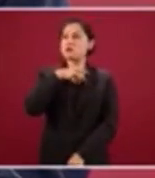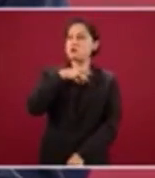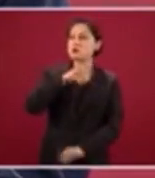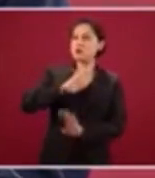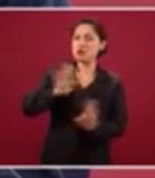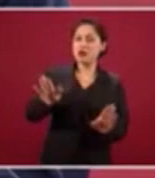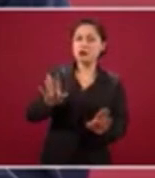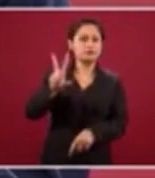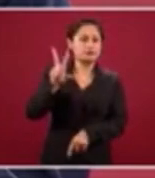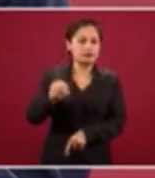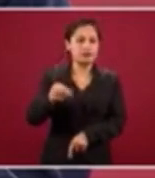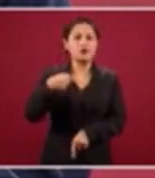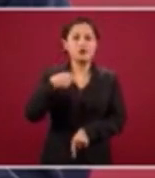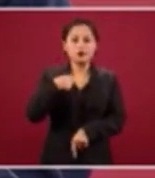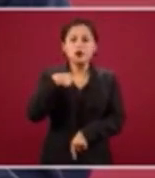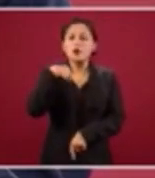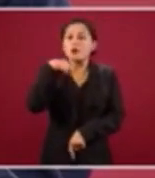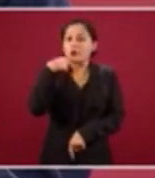Y